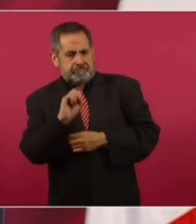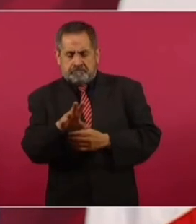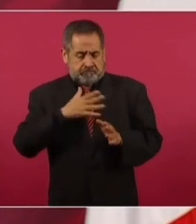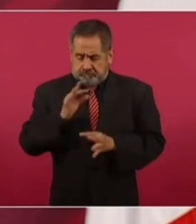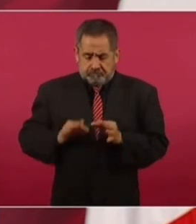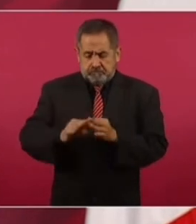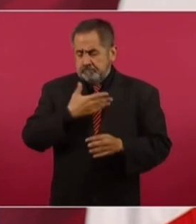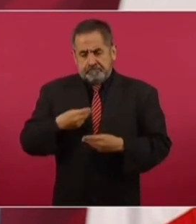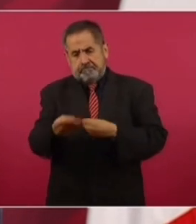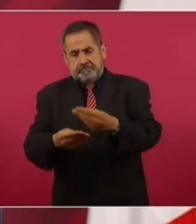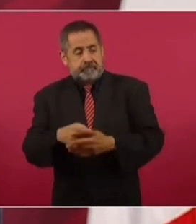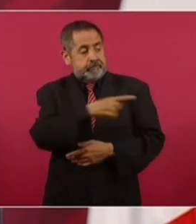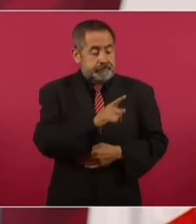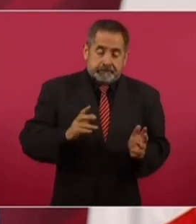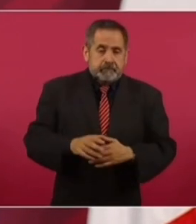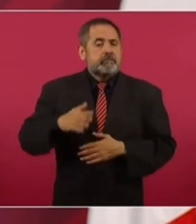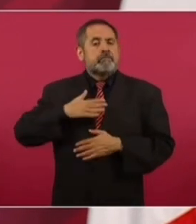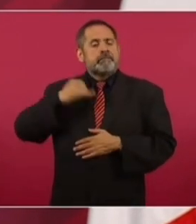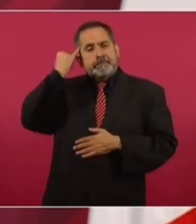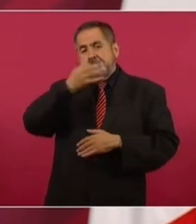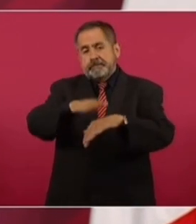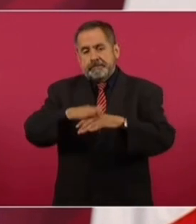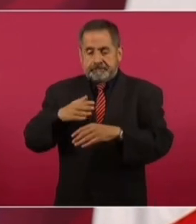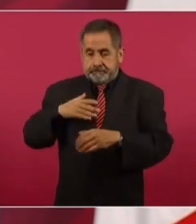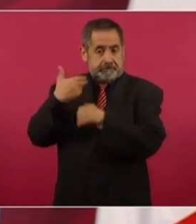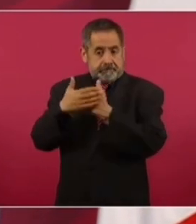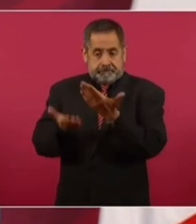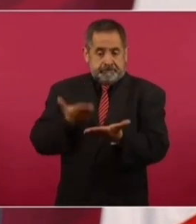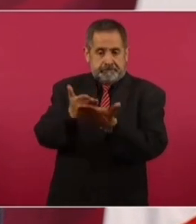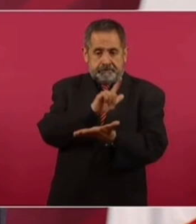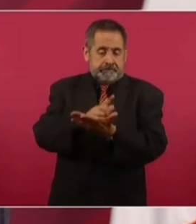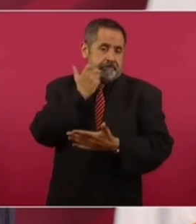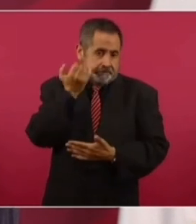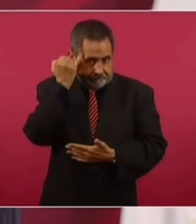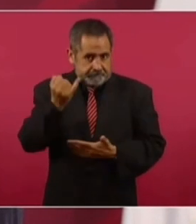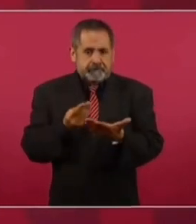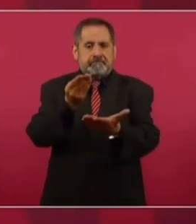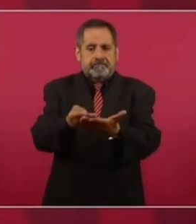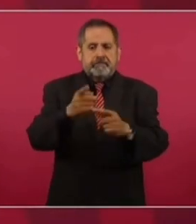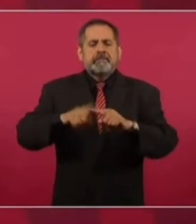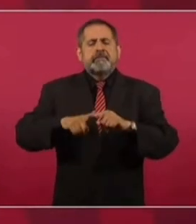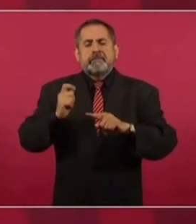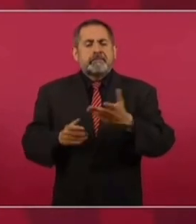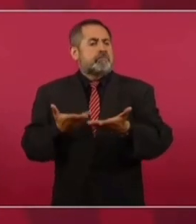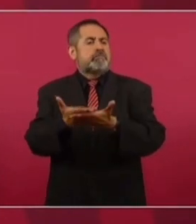que cumplir. Por ejemplo, voy a enviar la iniciativa para que ya no haya